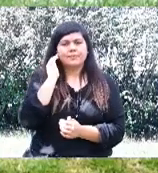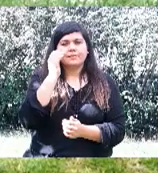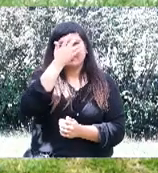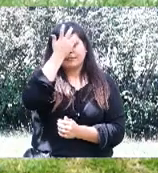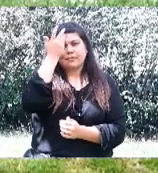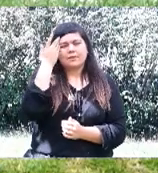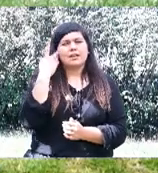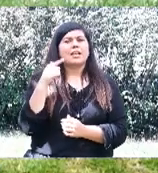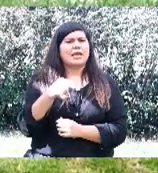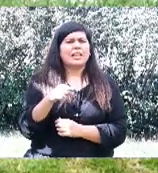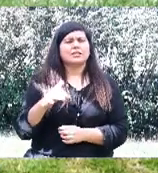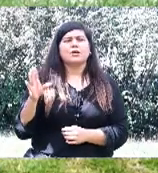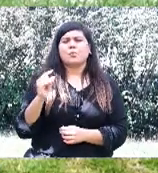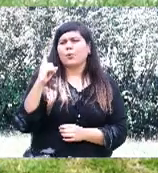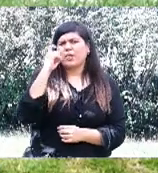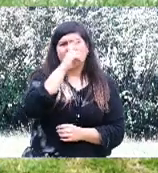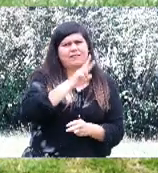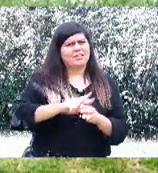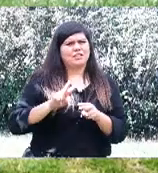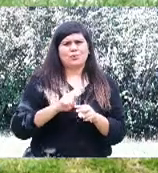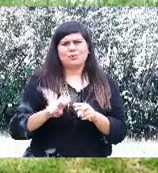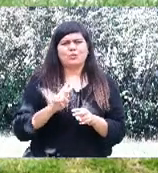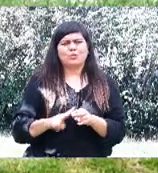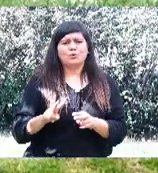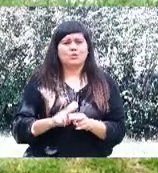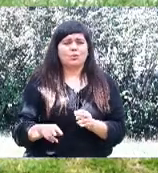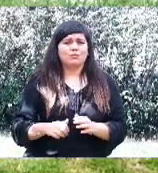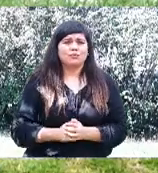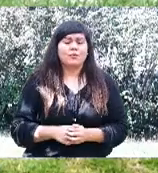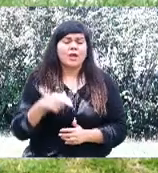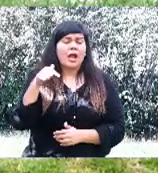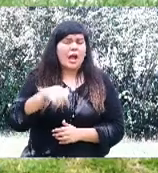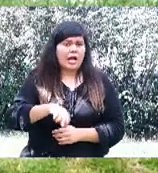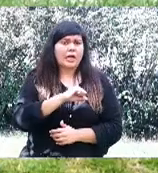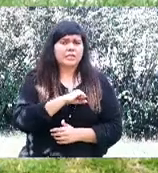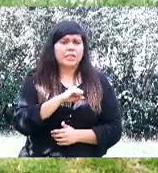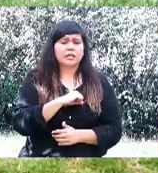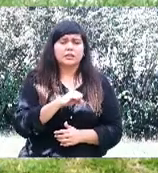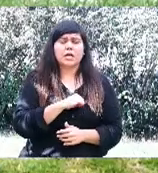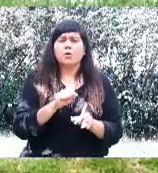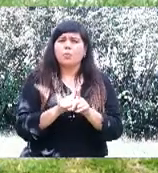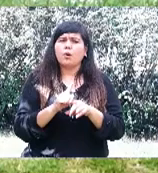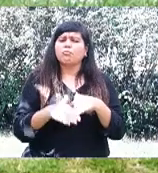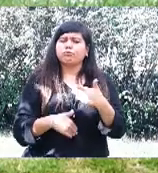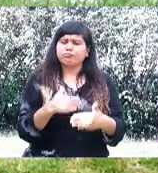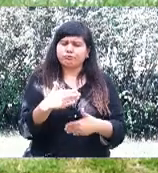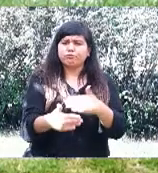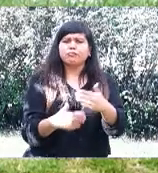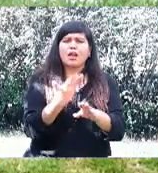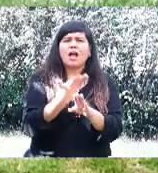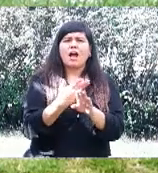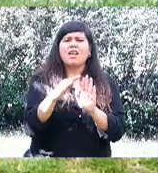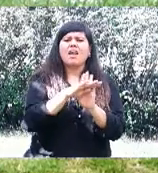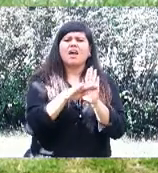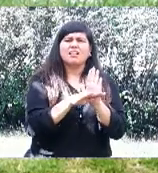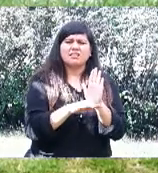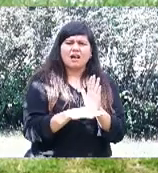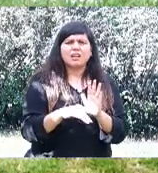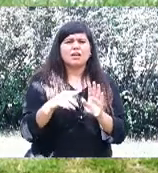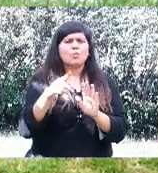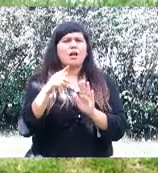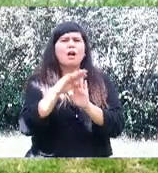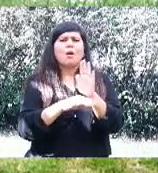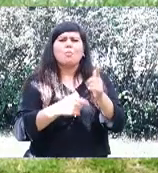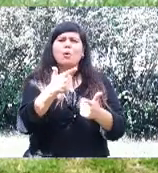eso es algo Bastante difícil de solucionar si bien acá en en Santiago hemos ido avanzando hay estándares ya hay hay una política de desarrollo